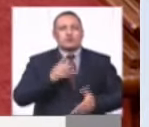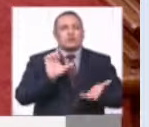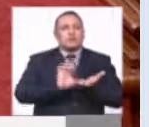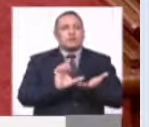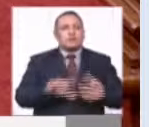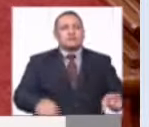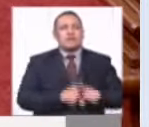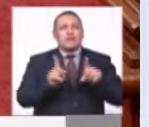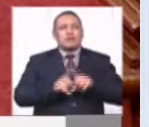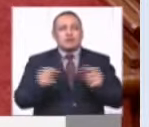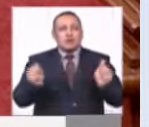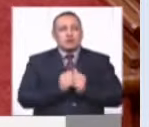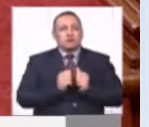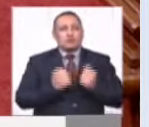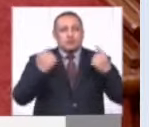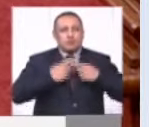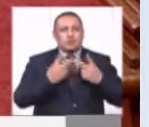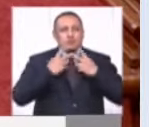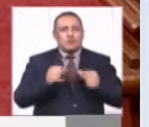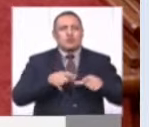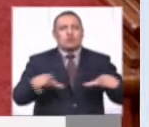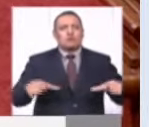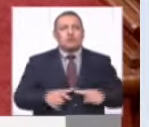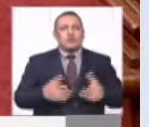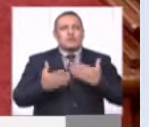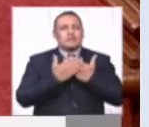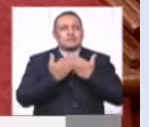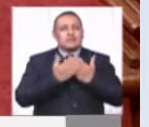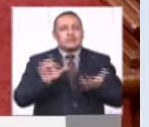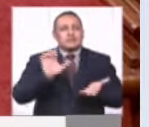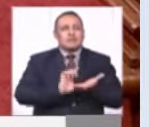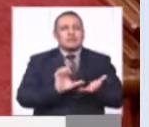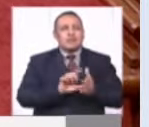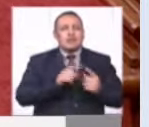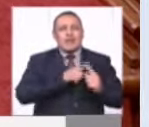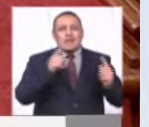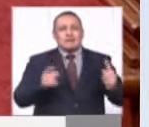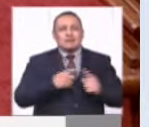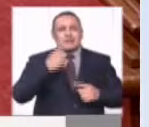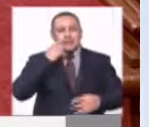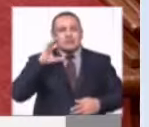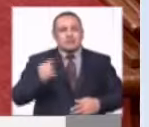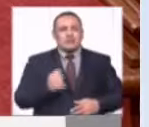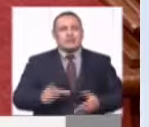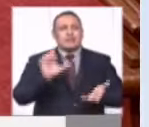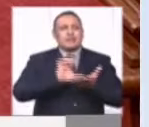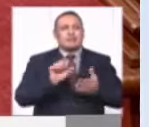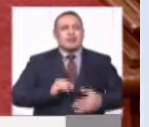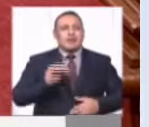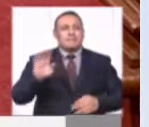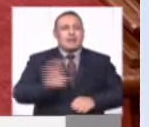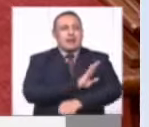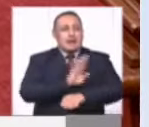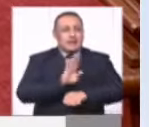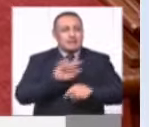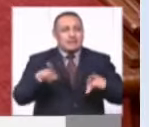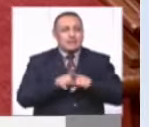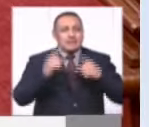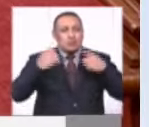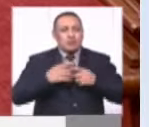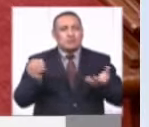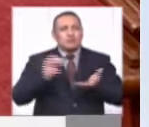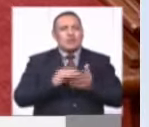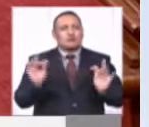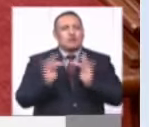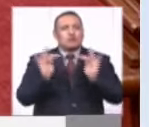Lima, que conjuntamente con los trenes de cercanía de Lima a Ica y el de Lima a Barranca van a permitir una